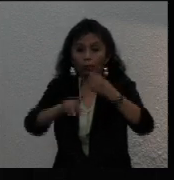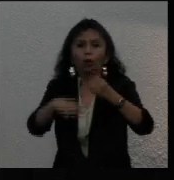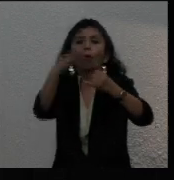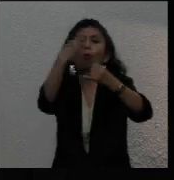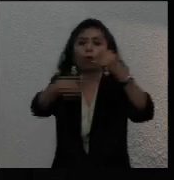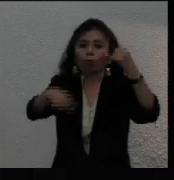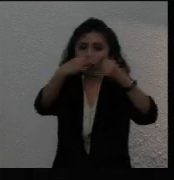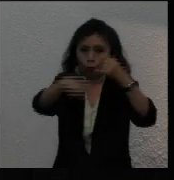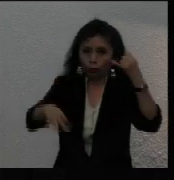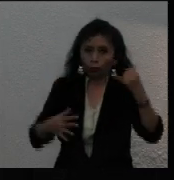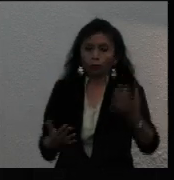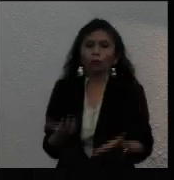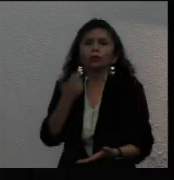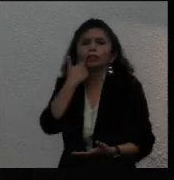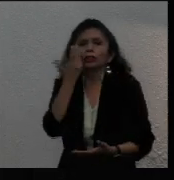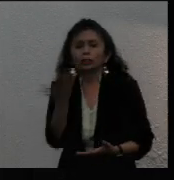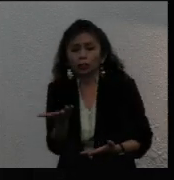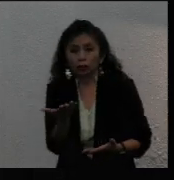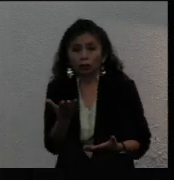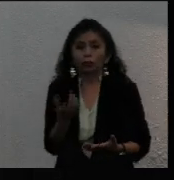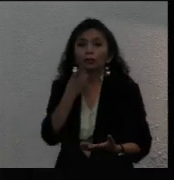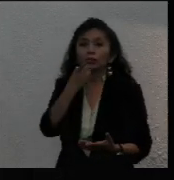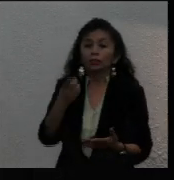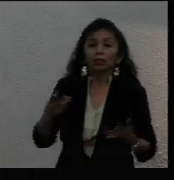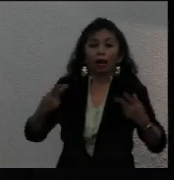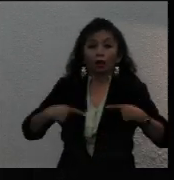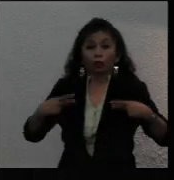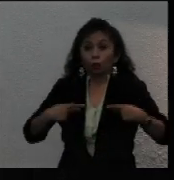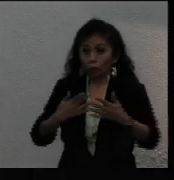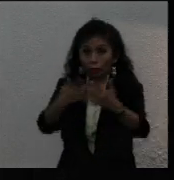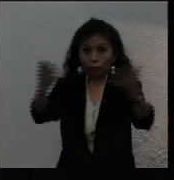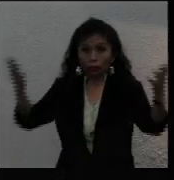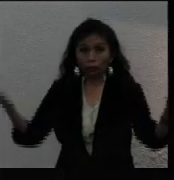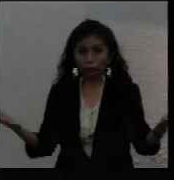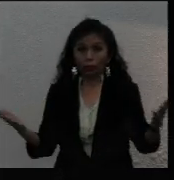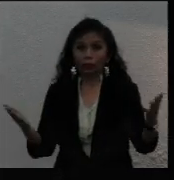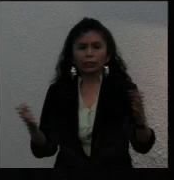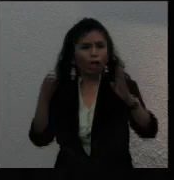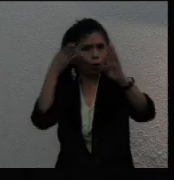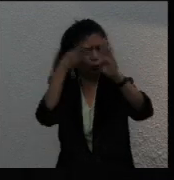último, quiero hacer hincapié a los ciudadanos que seremos una posición